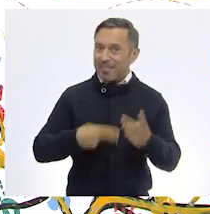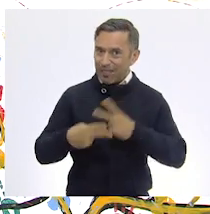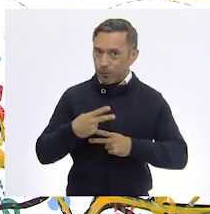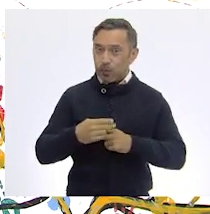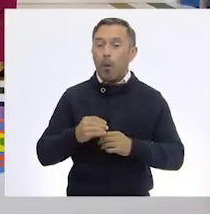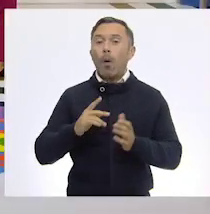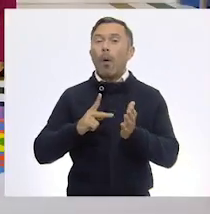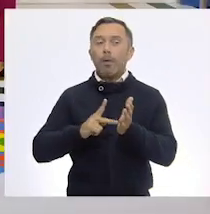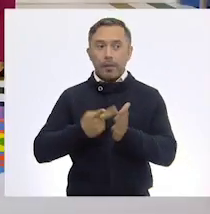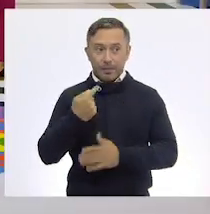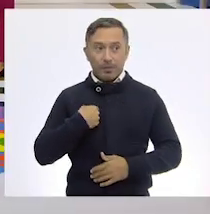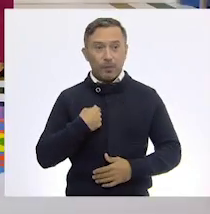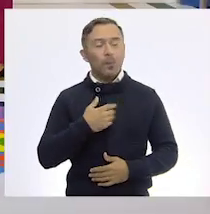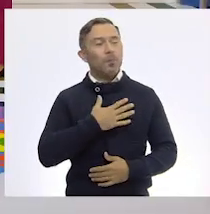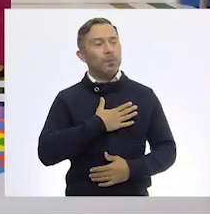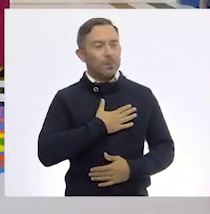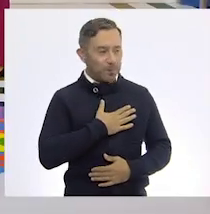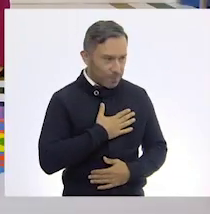corazón nuevamente? ¡Sí!